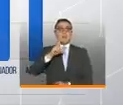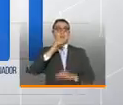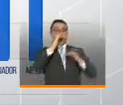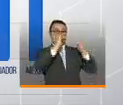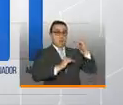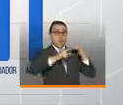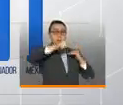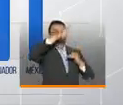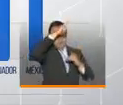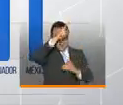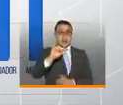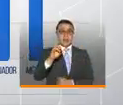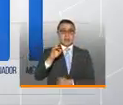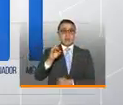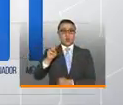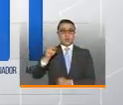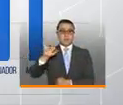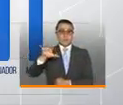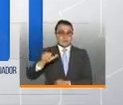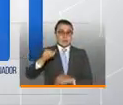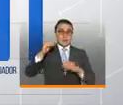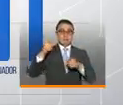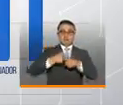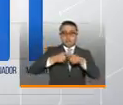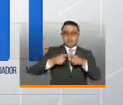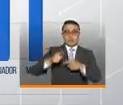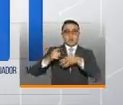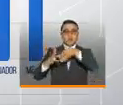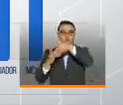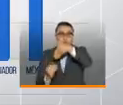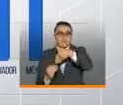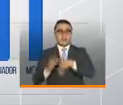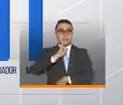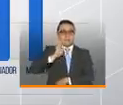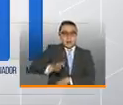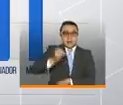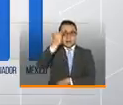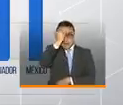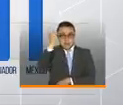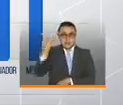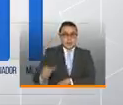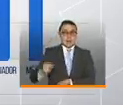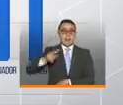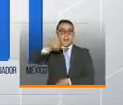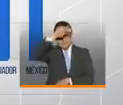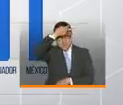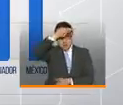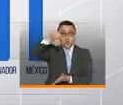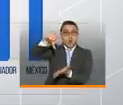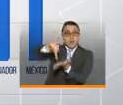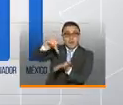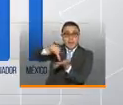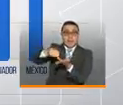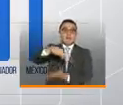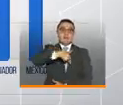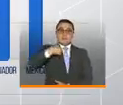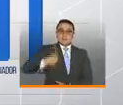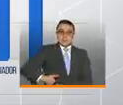Alemania, Indonesia, Reino Unido, Sudáfrica, Bélgica, Italia, Perú, Irán,